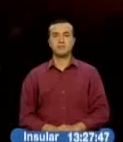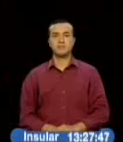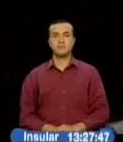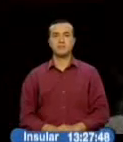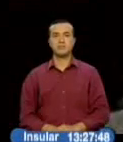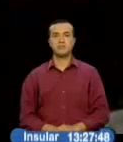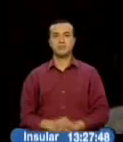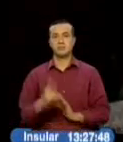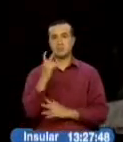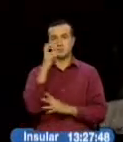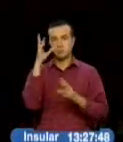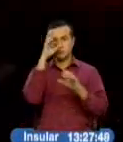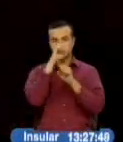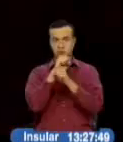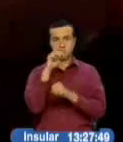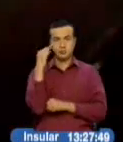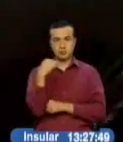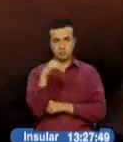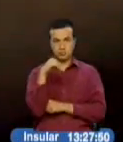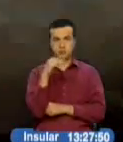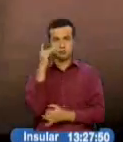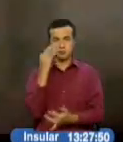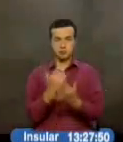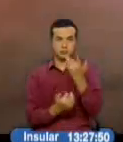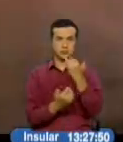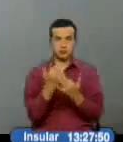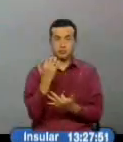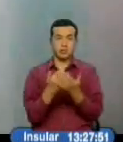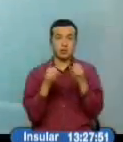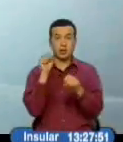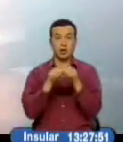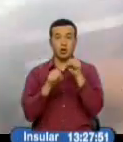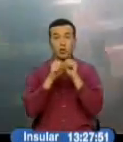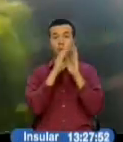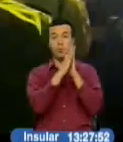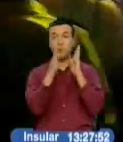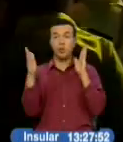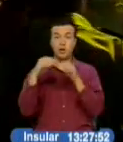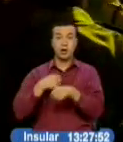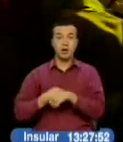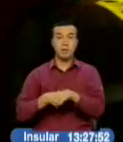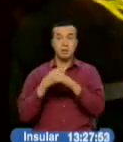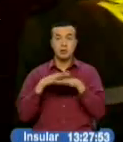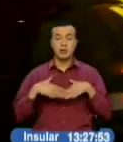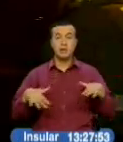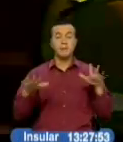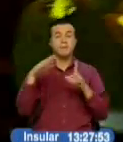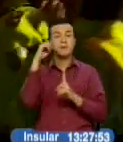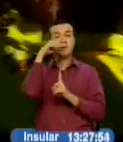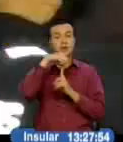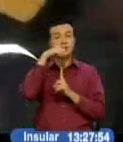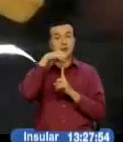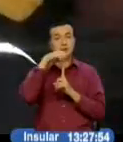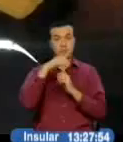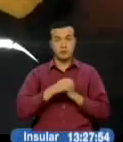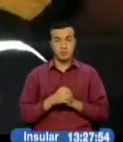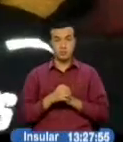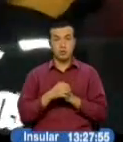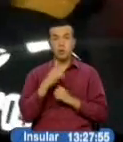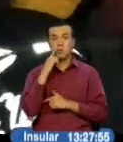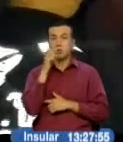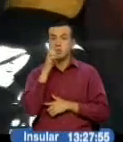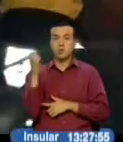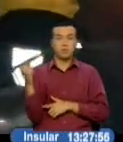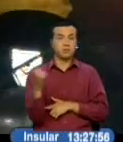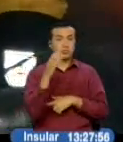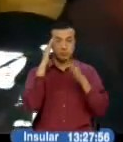Pasada la medianoche de este miércoles, un incendio destruyó la bodega de una carpintería en el sector de la mitad del mundo. El Cuerpo de